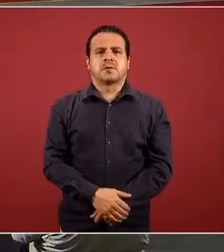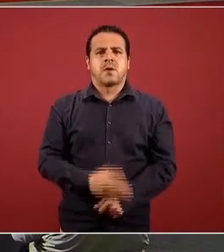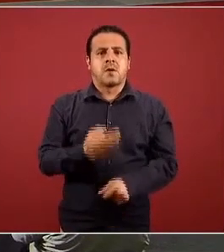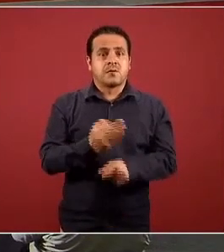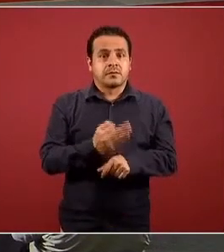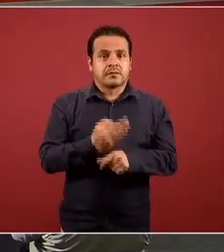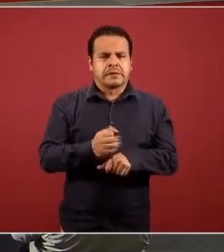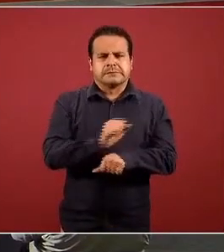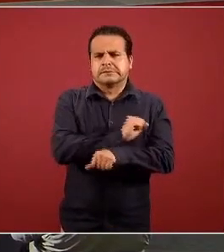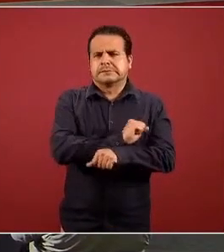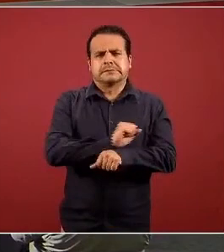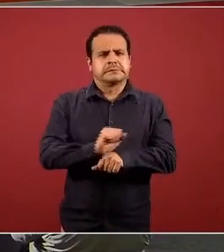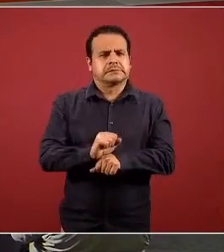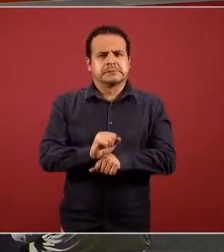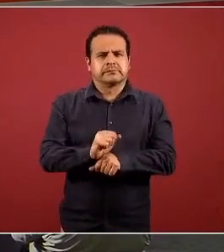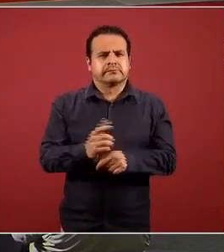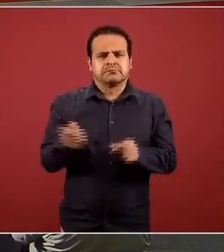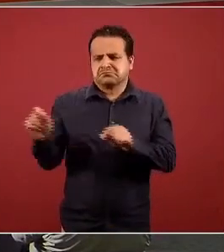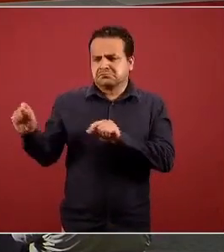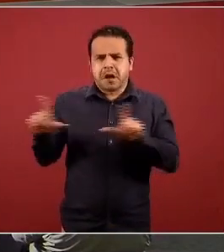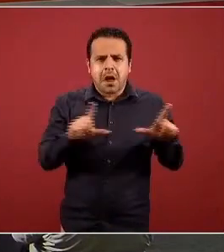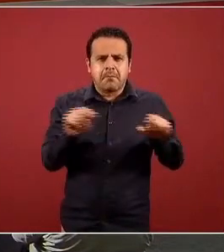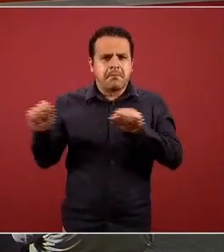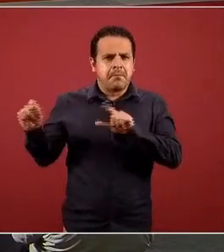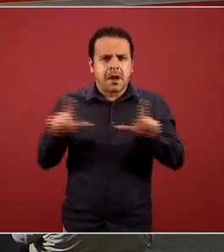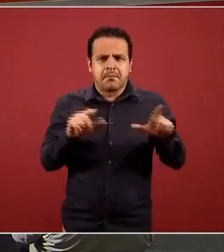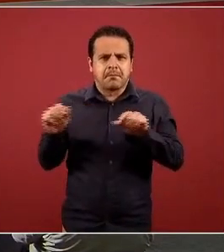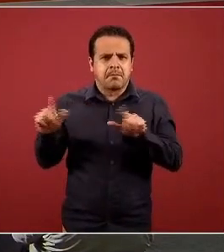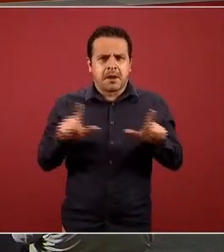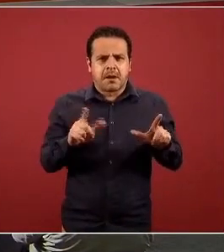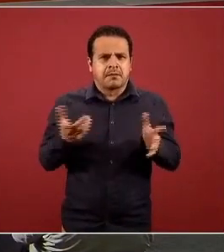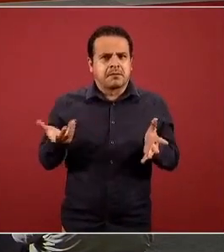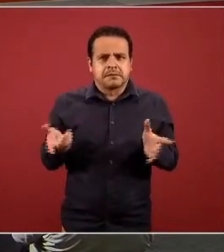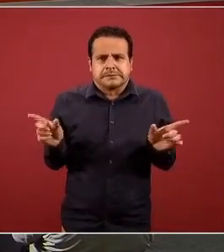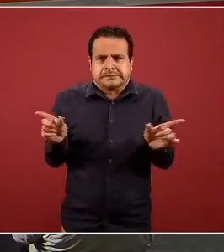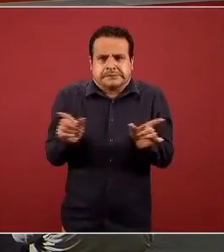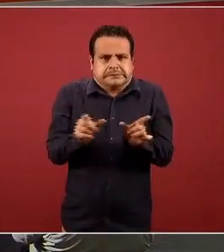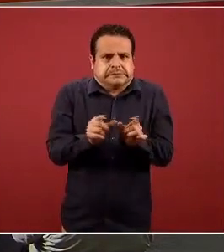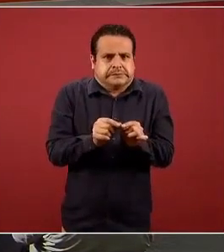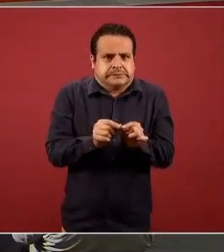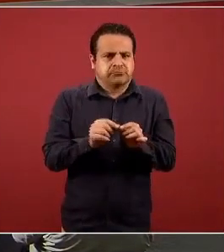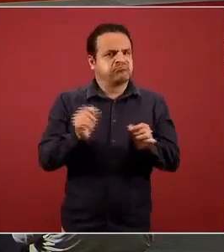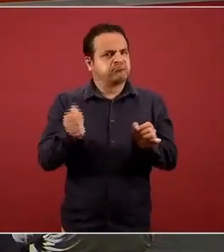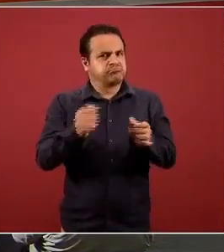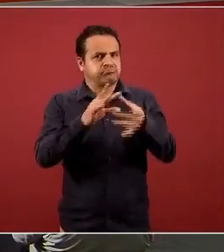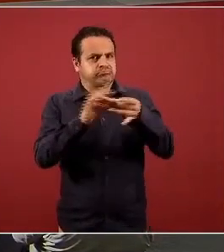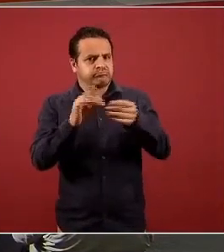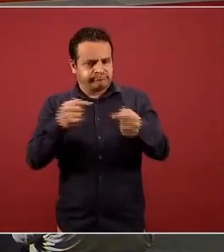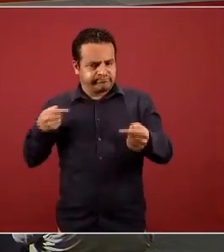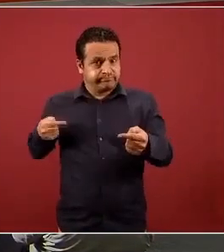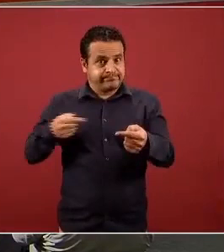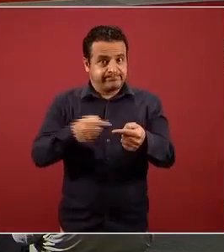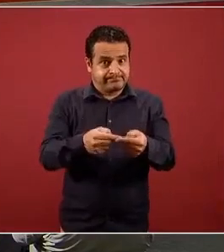en dos días positivas o tres dónde estamos y adónde vamos